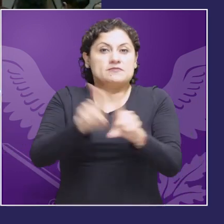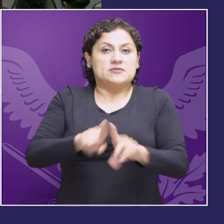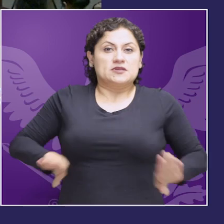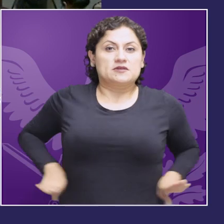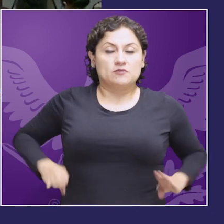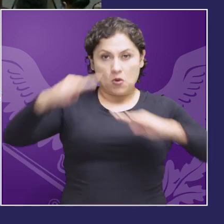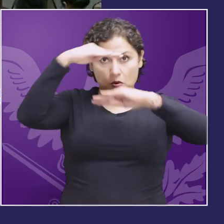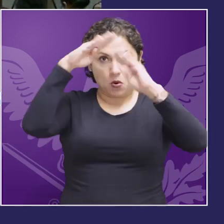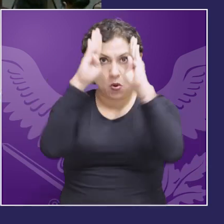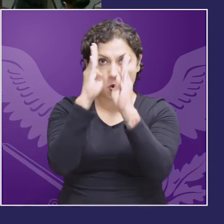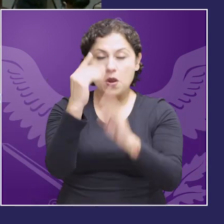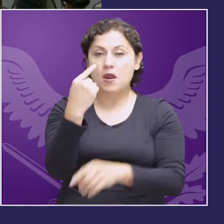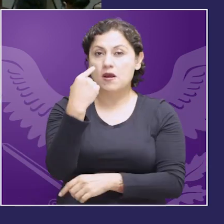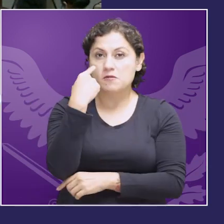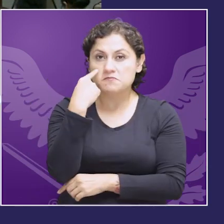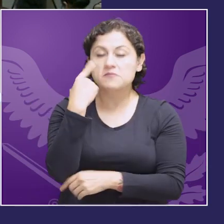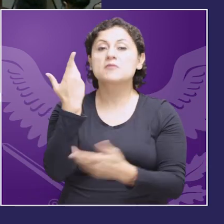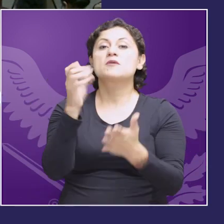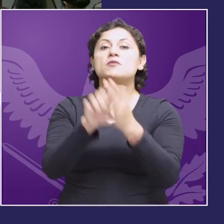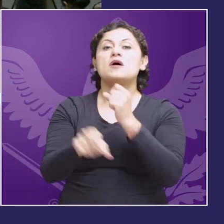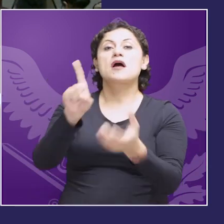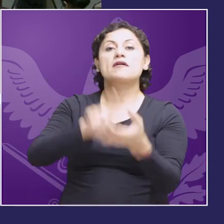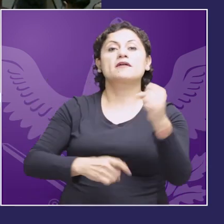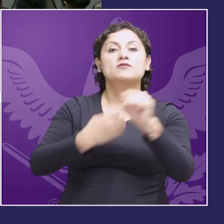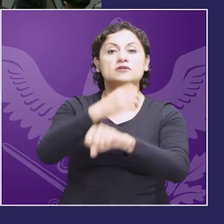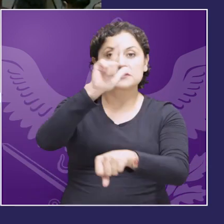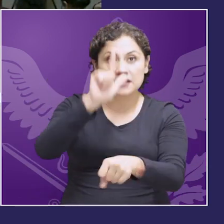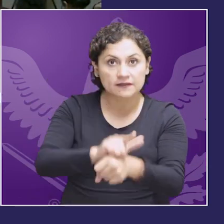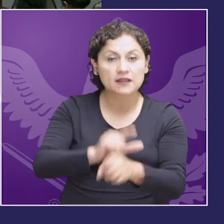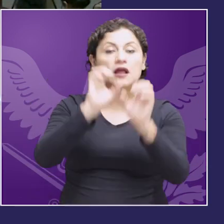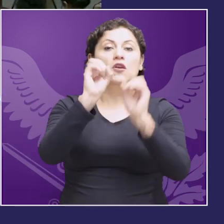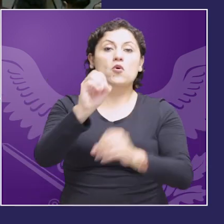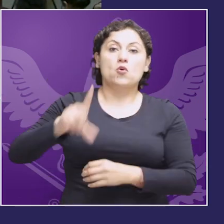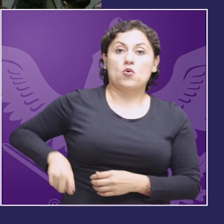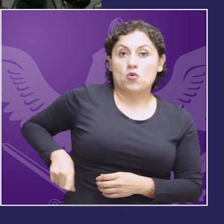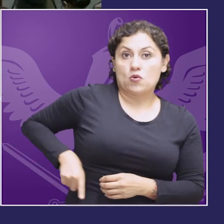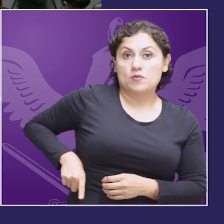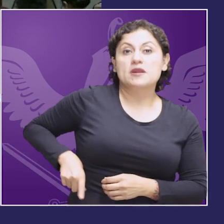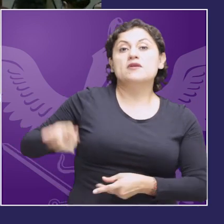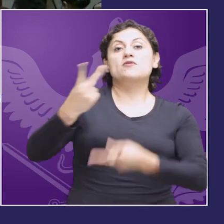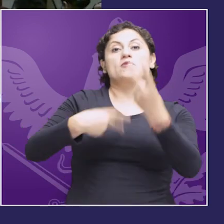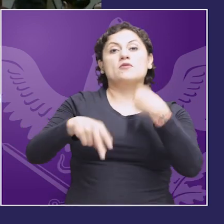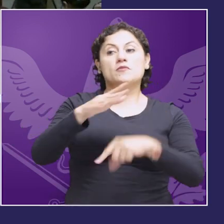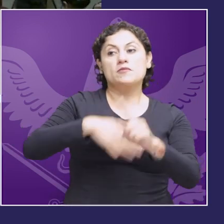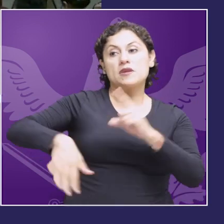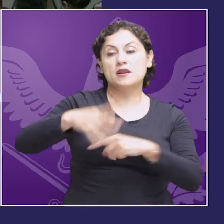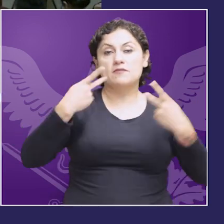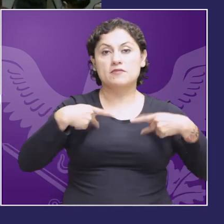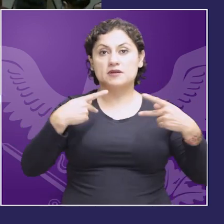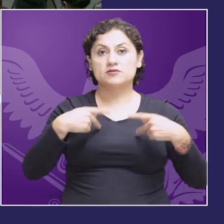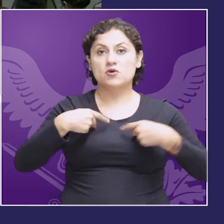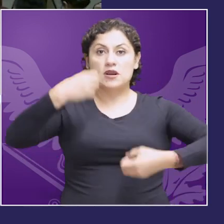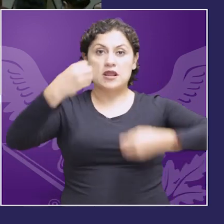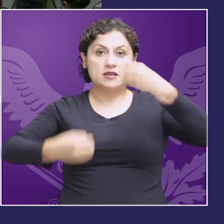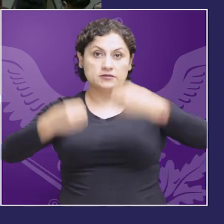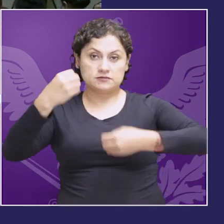estos momentos las campañas de desinformación y desprestigio que se han implementado en nuestros países por parte de grupos conservadores,